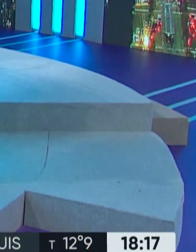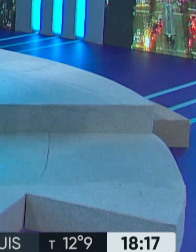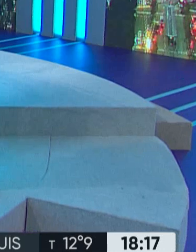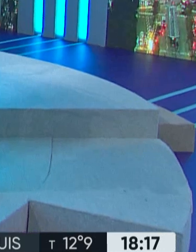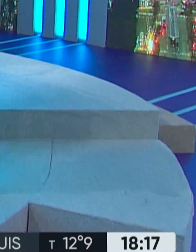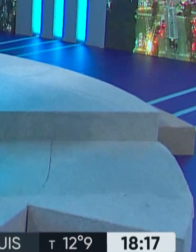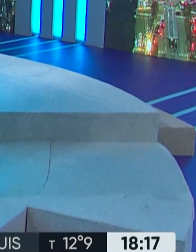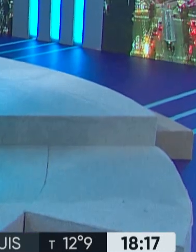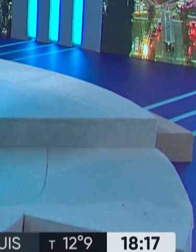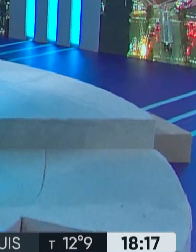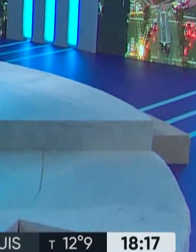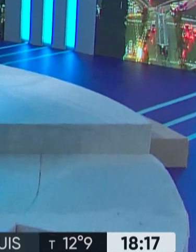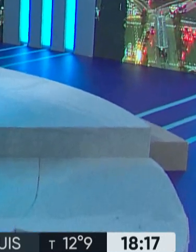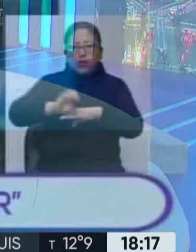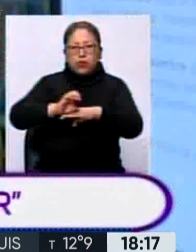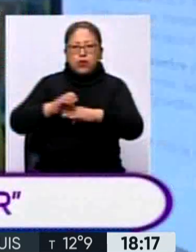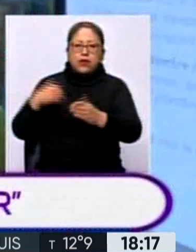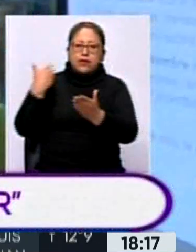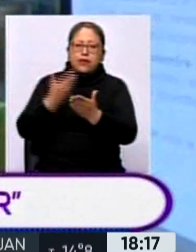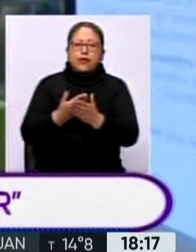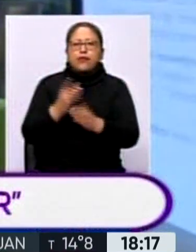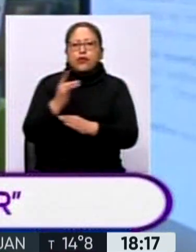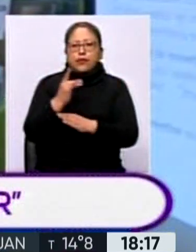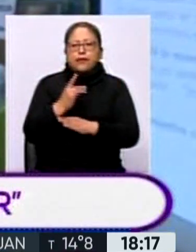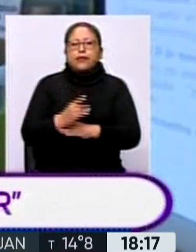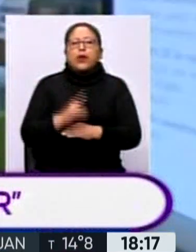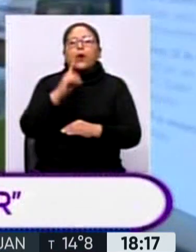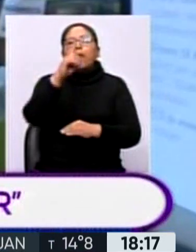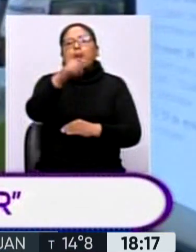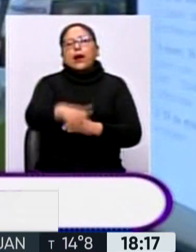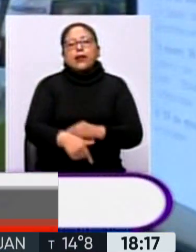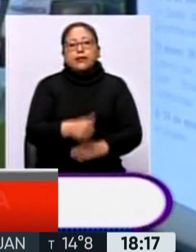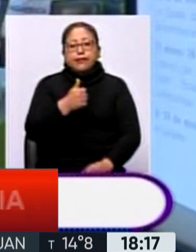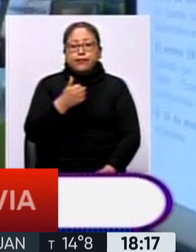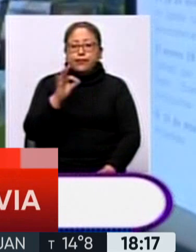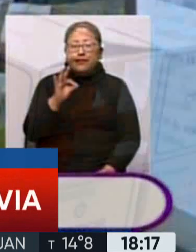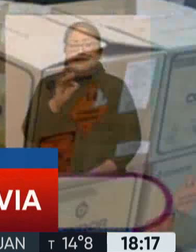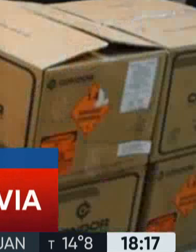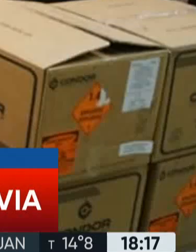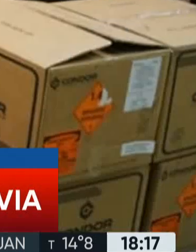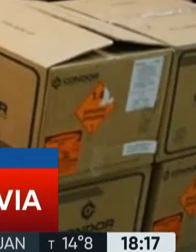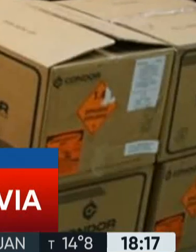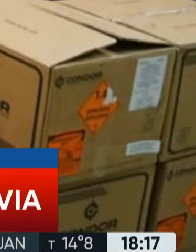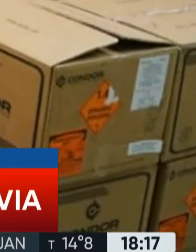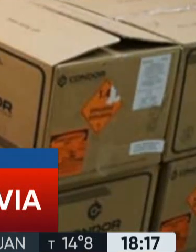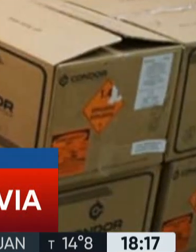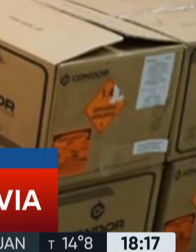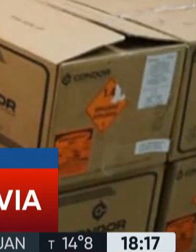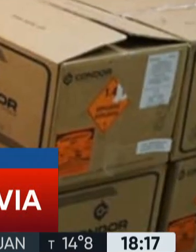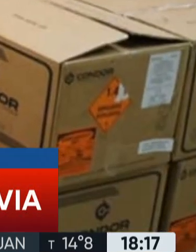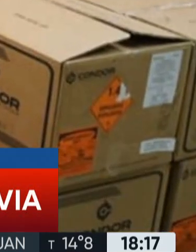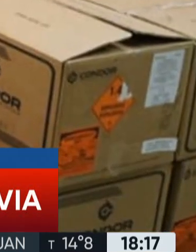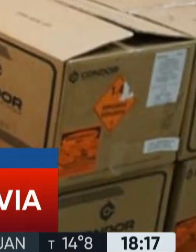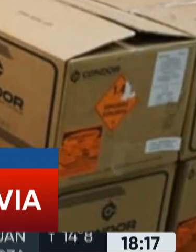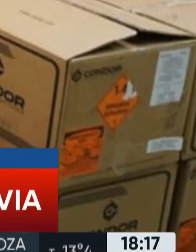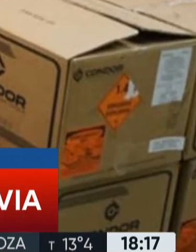Las novedades en la causa por el contrabando de armas a Bolivia durante la gestión de Mauricio Macri. Hay un nuevo imputado y ese nuevo imputado es un